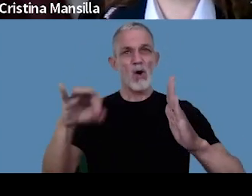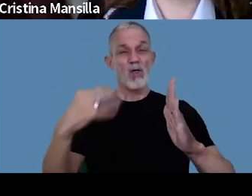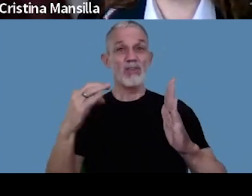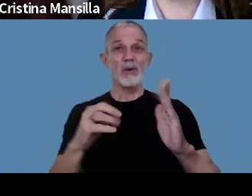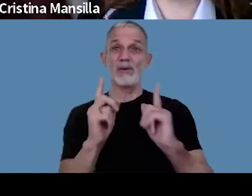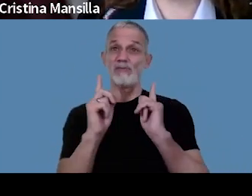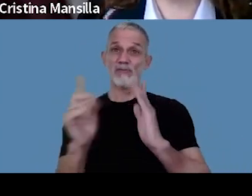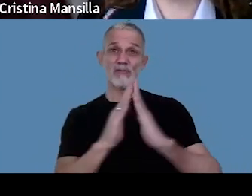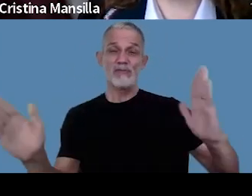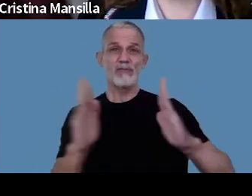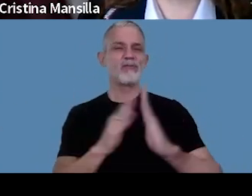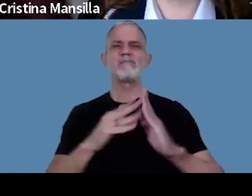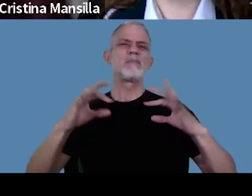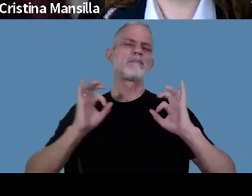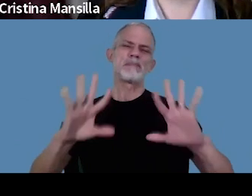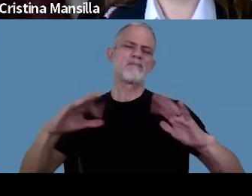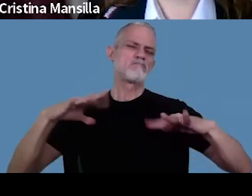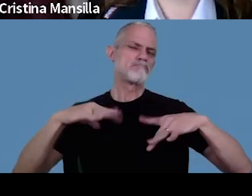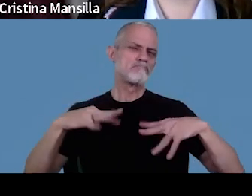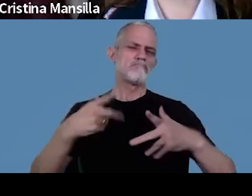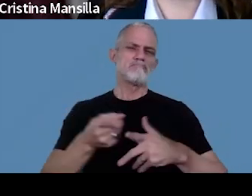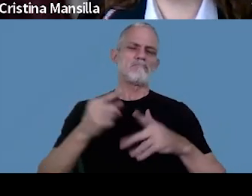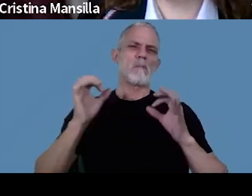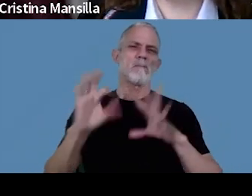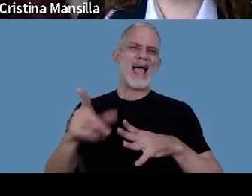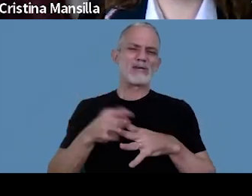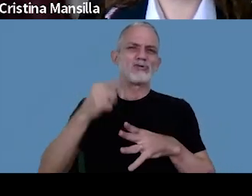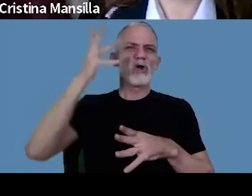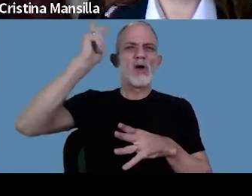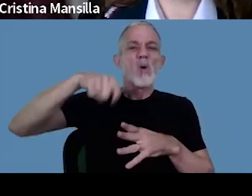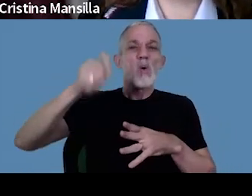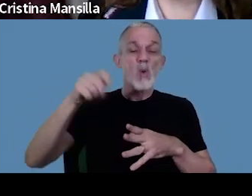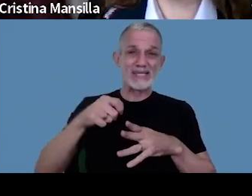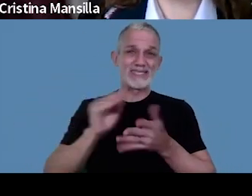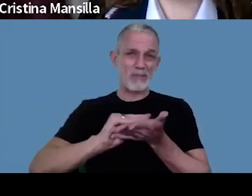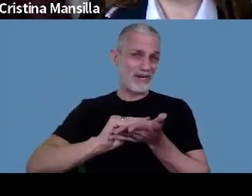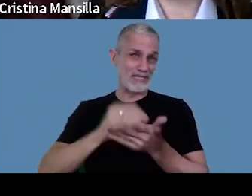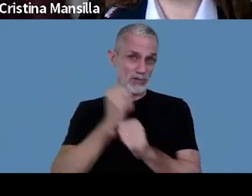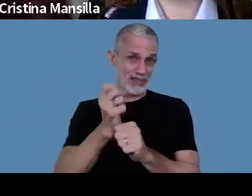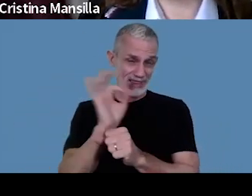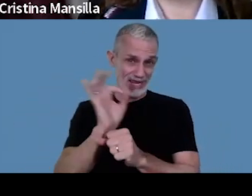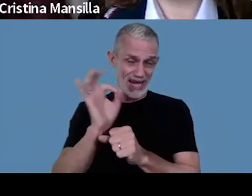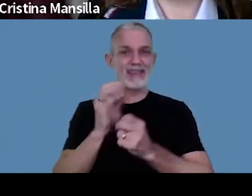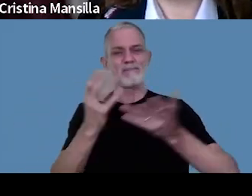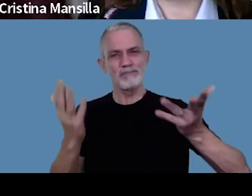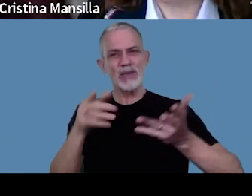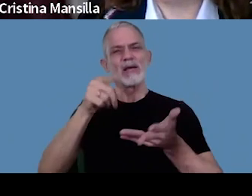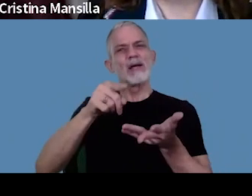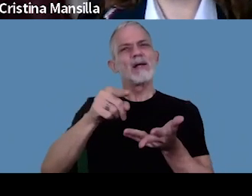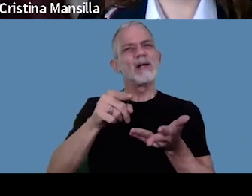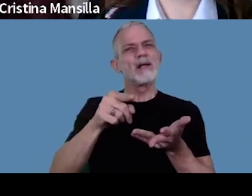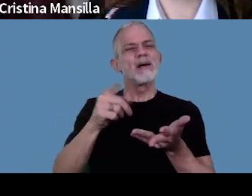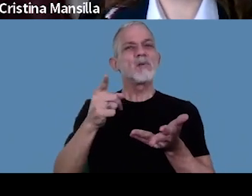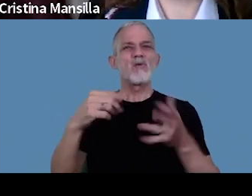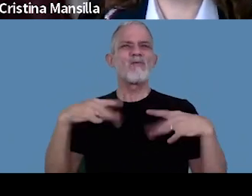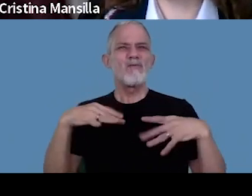la feria fiscal de invierno, feria fiscal o feria administrativa. Recordemos que la